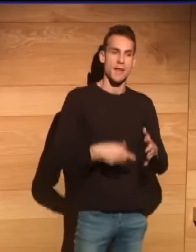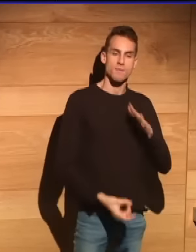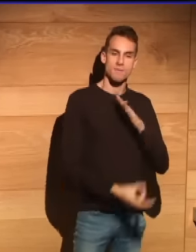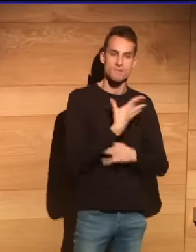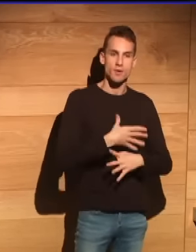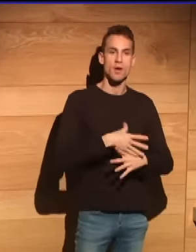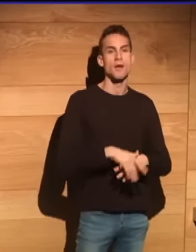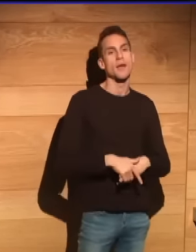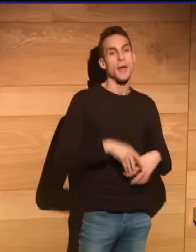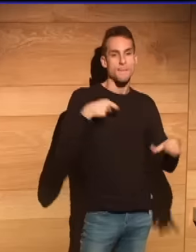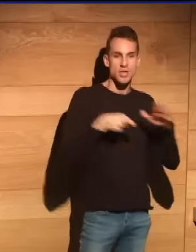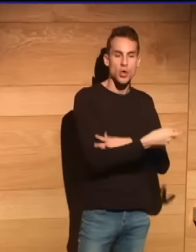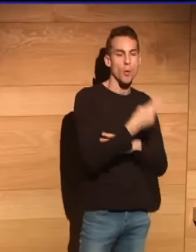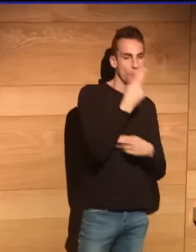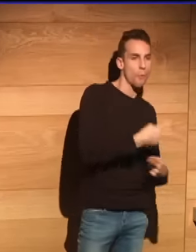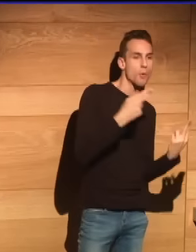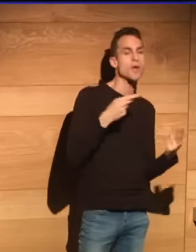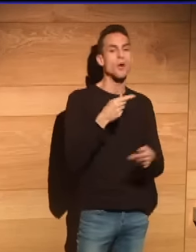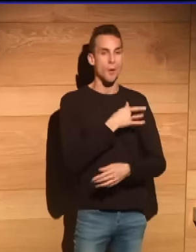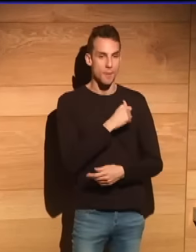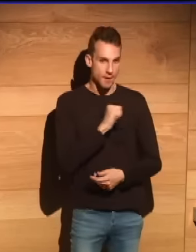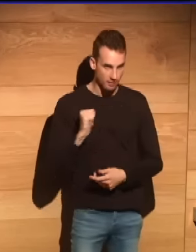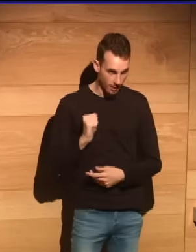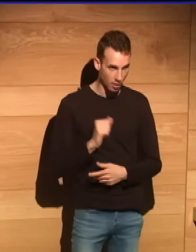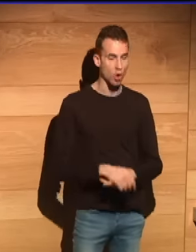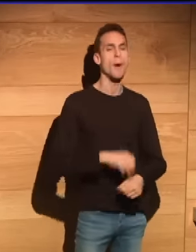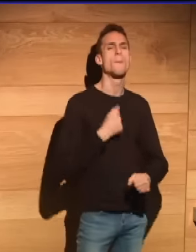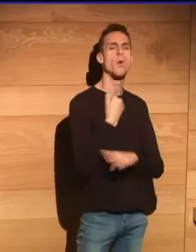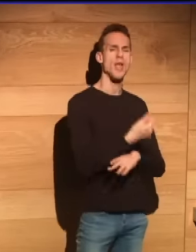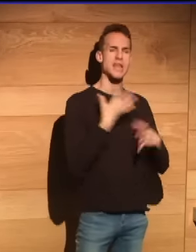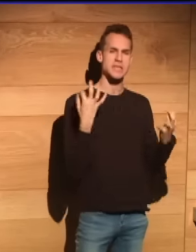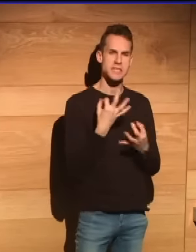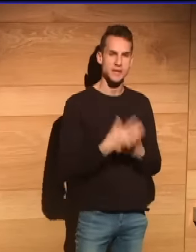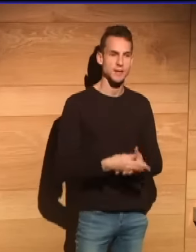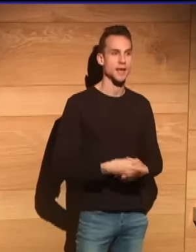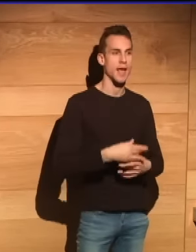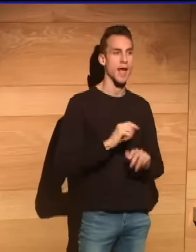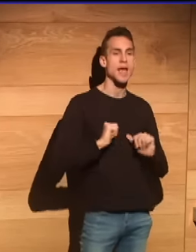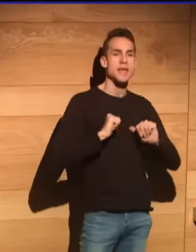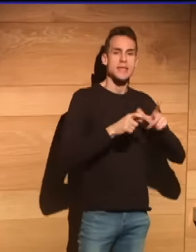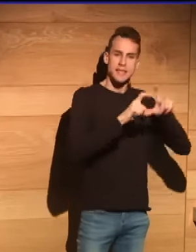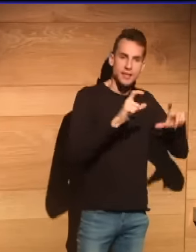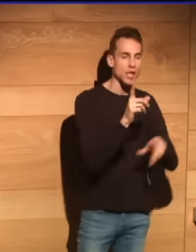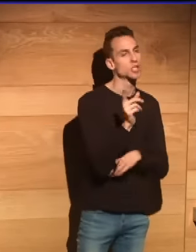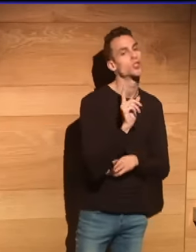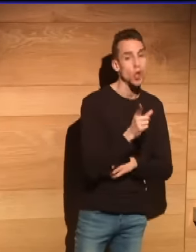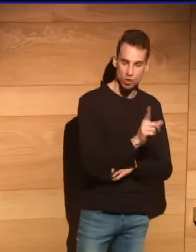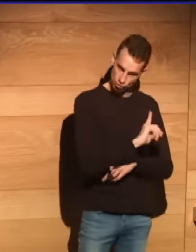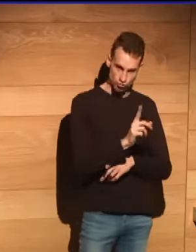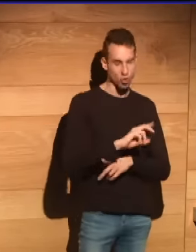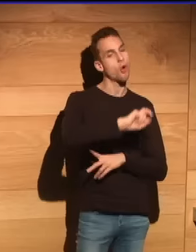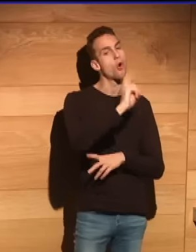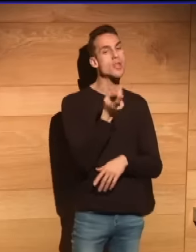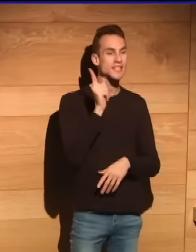para apoyar no solamente las startups, sino lo que llamo las scale-ups. Lo importante no es conseguir